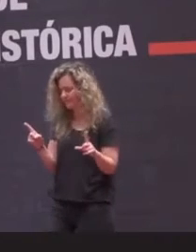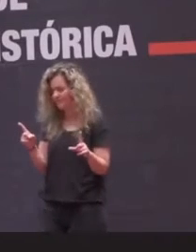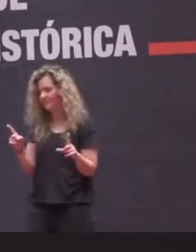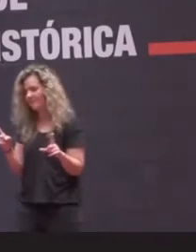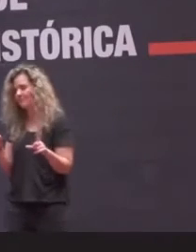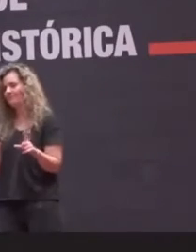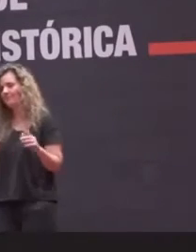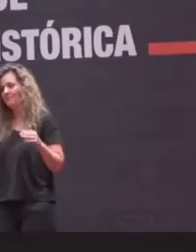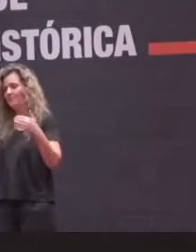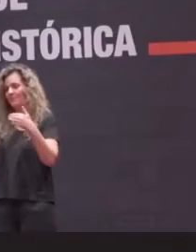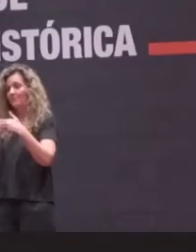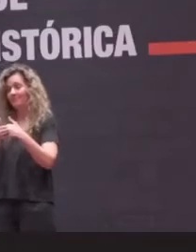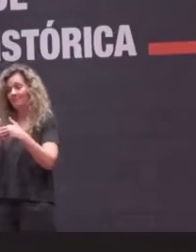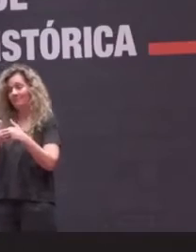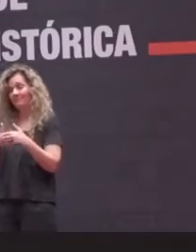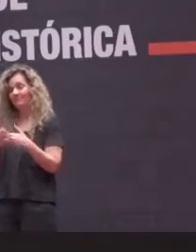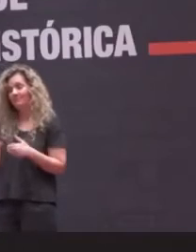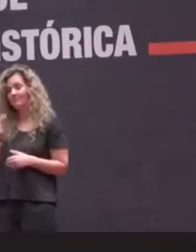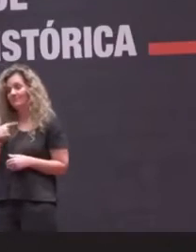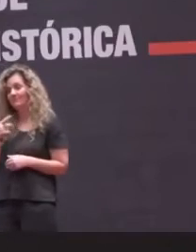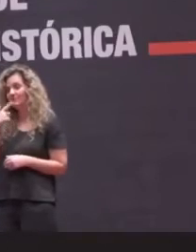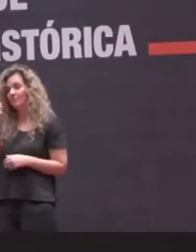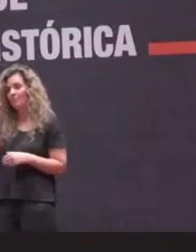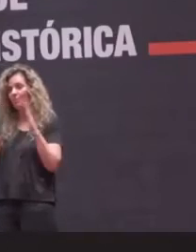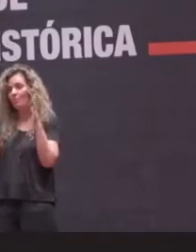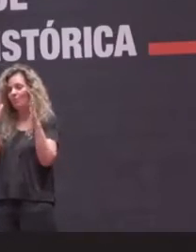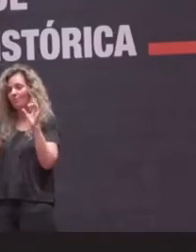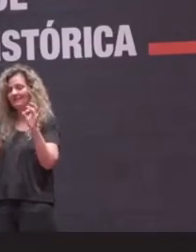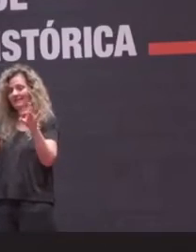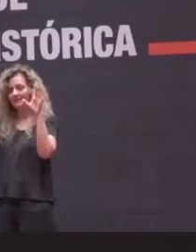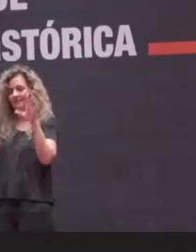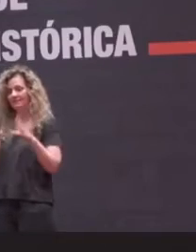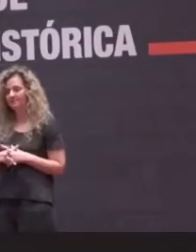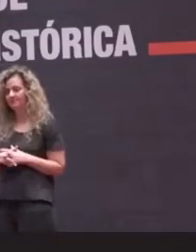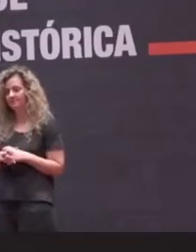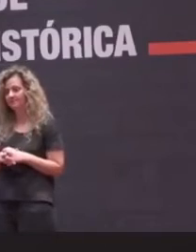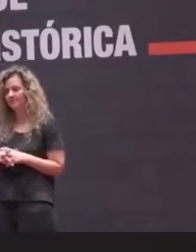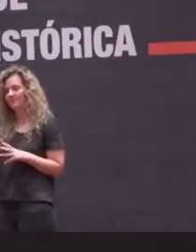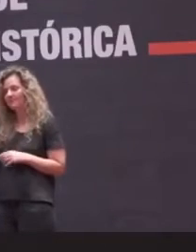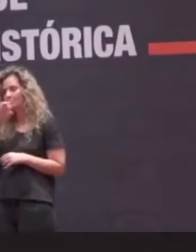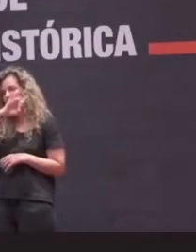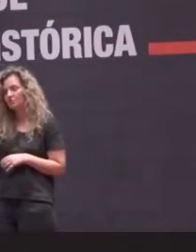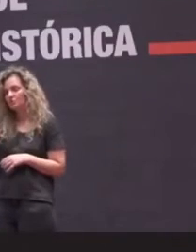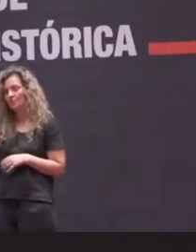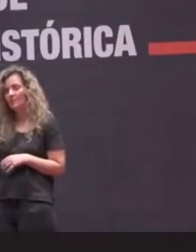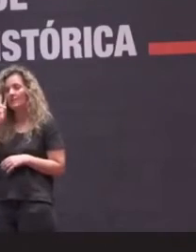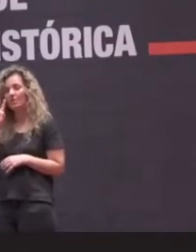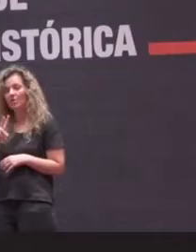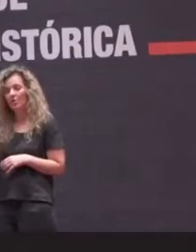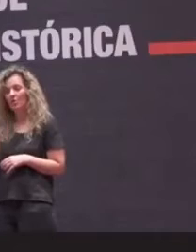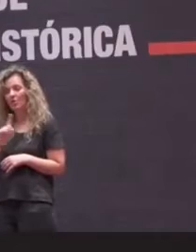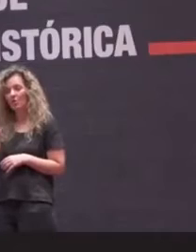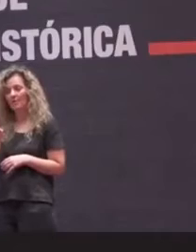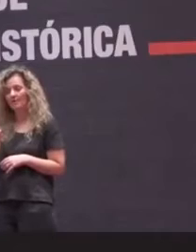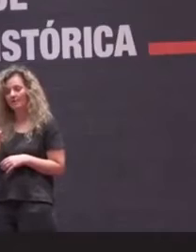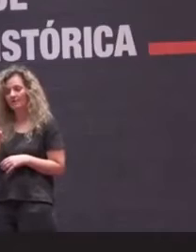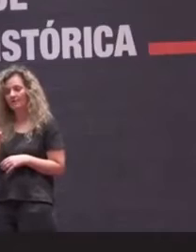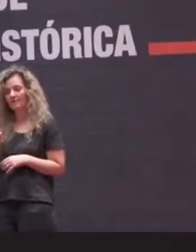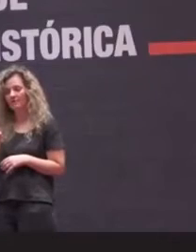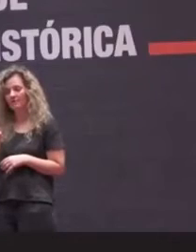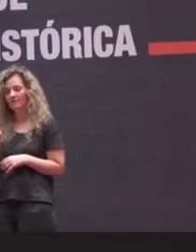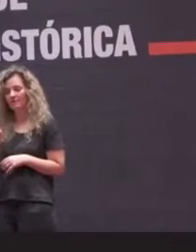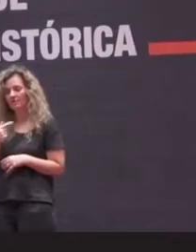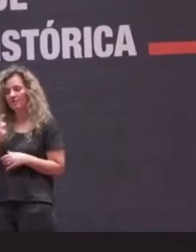a peche dos locales de hostelería. Ya sé que es un momento muy delicado. Pero sorprendeume, no velo prácticamente en ningún lado, ni a ver